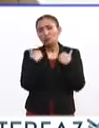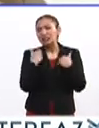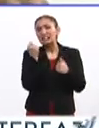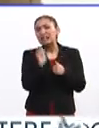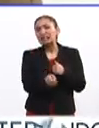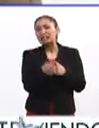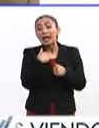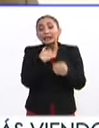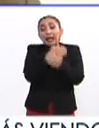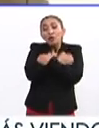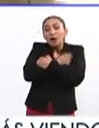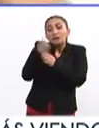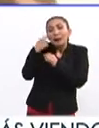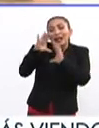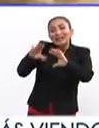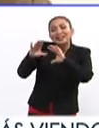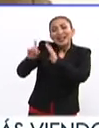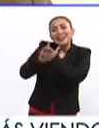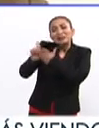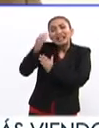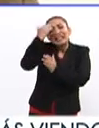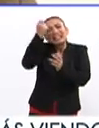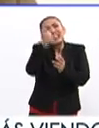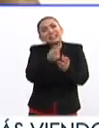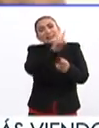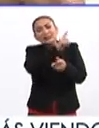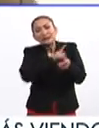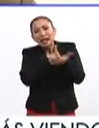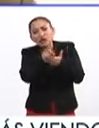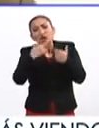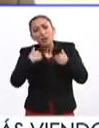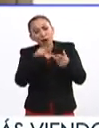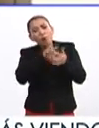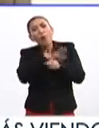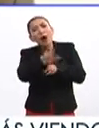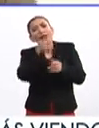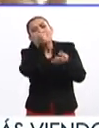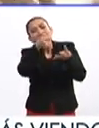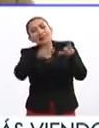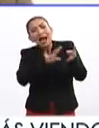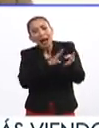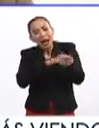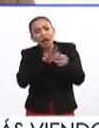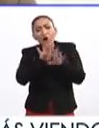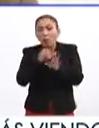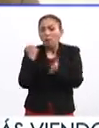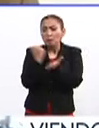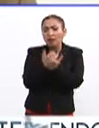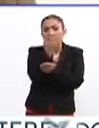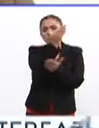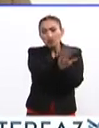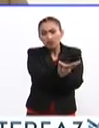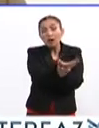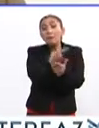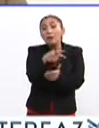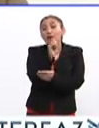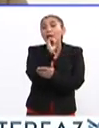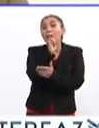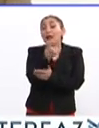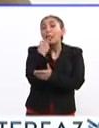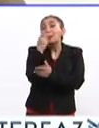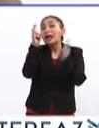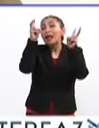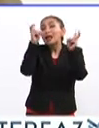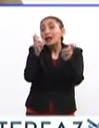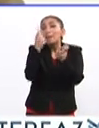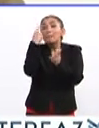habla de educación en derechos humanos, es decir, conocer qué son los derechos humanos, cuáles son los derechos humanos, cómo se exigen esos derechos humanos, pero también hablar de